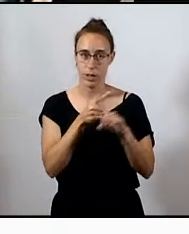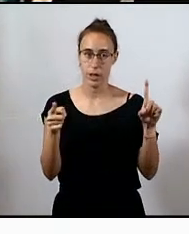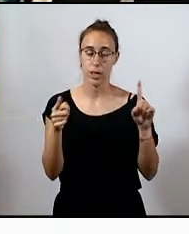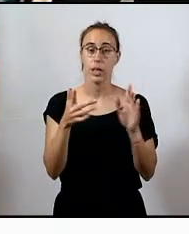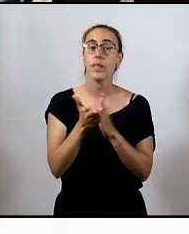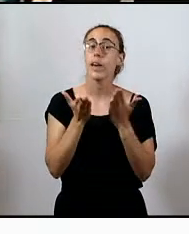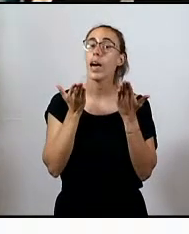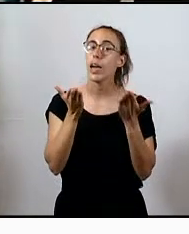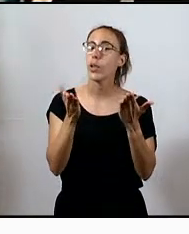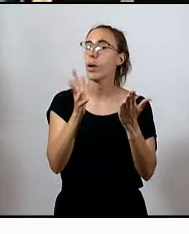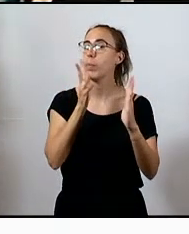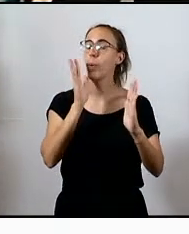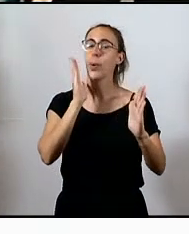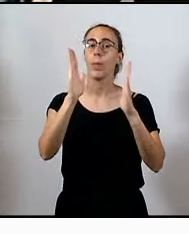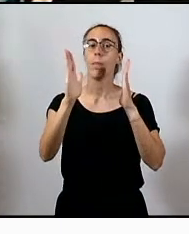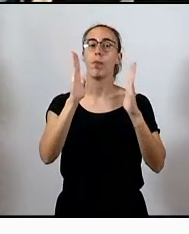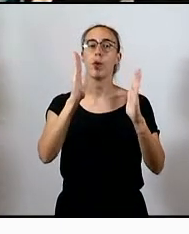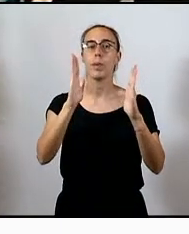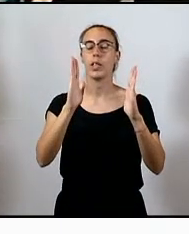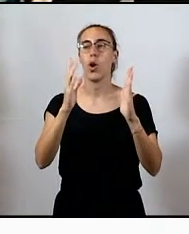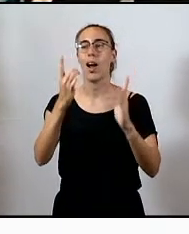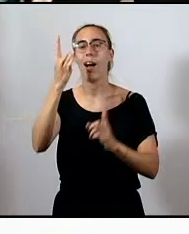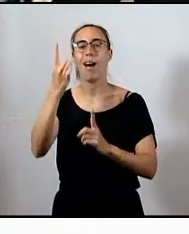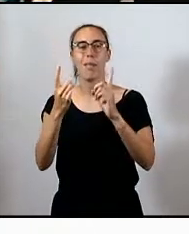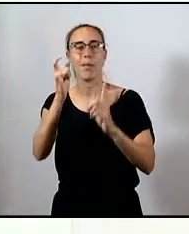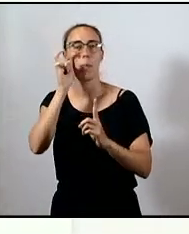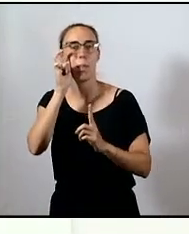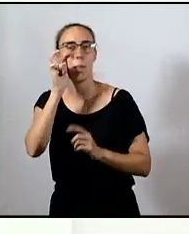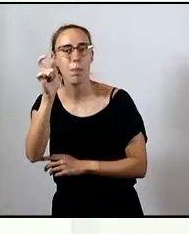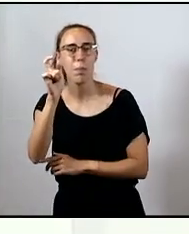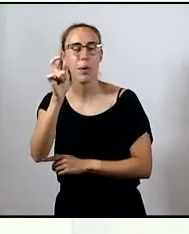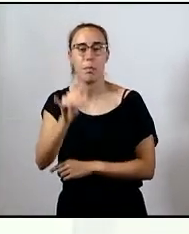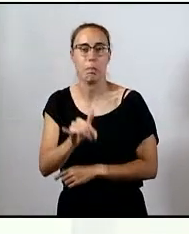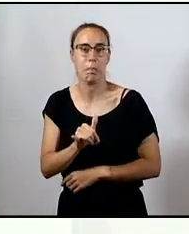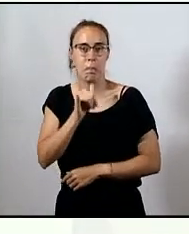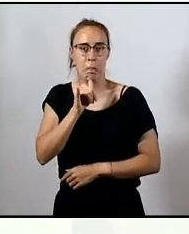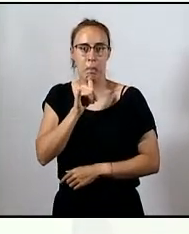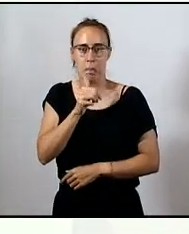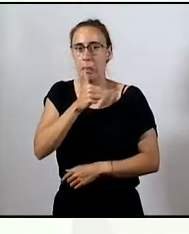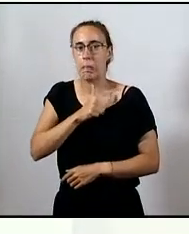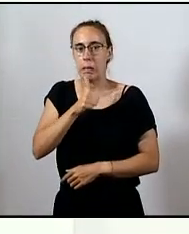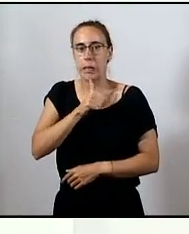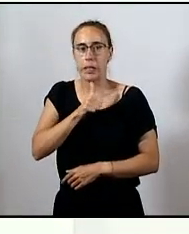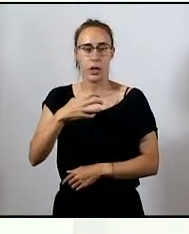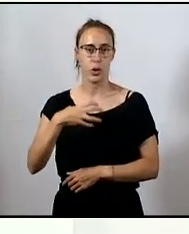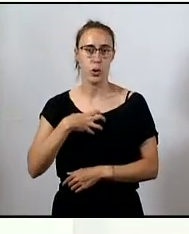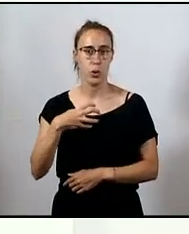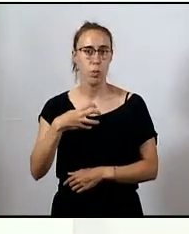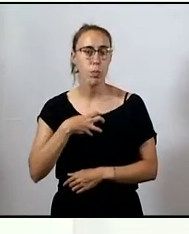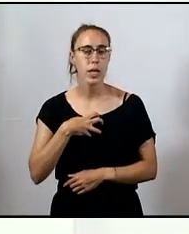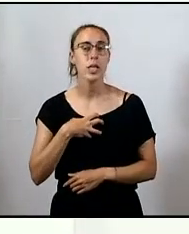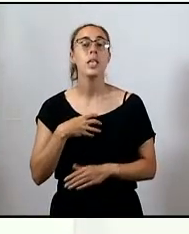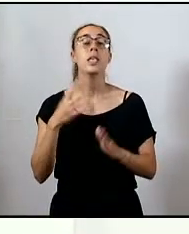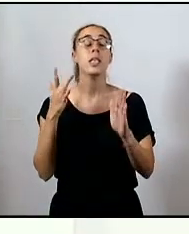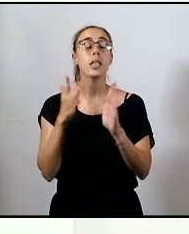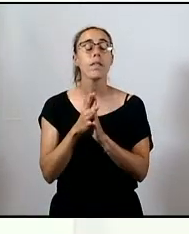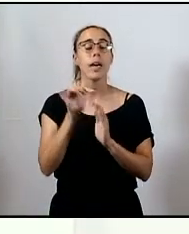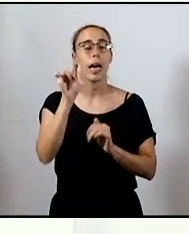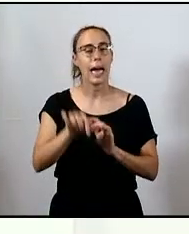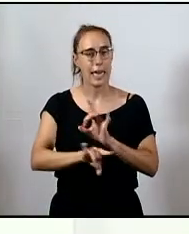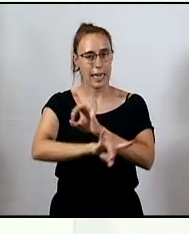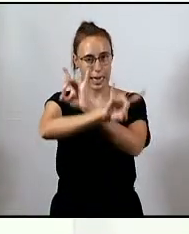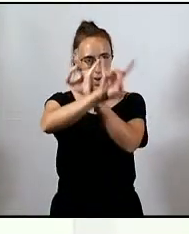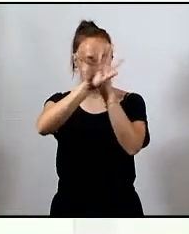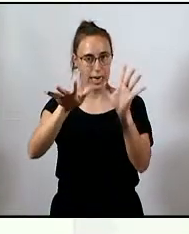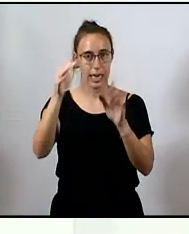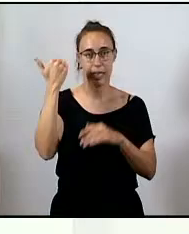momentos en que los municipios no son capaces de llegar económicamente, financieramente y en casos de Vale, o sea crisis, que- etcétera. Y he aclarado que en los casos, por